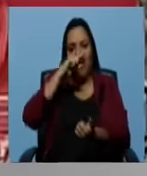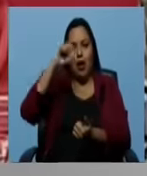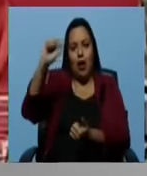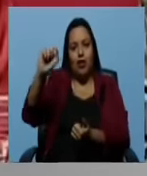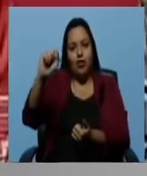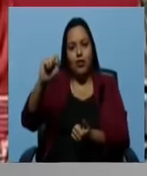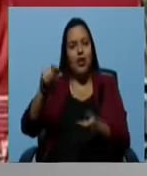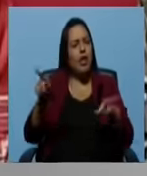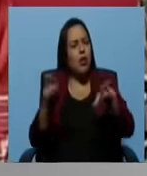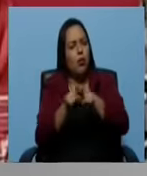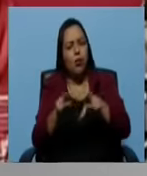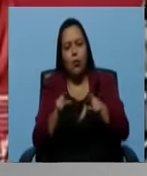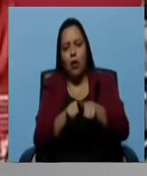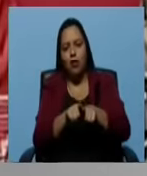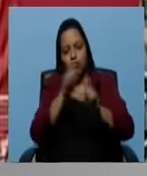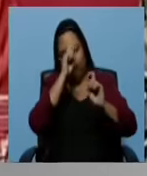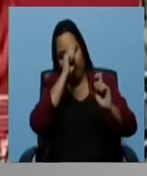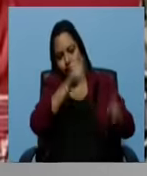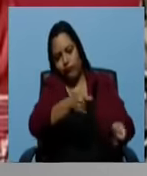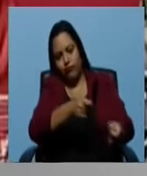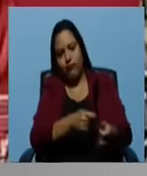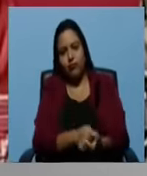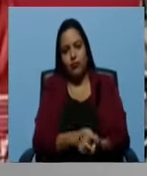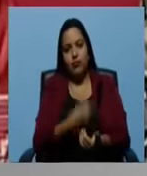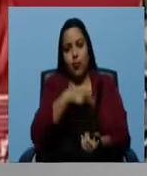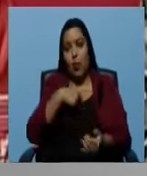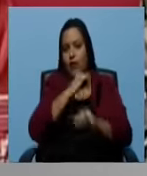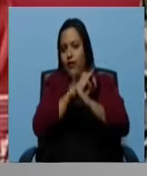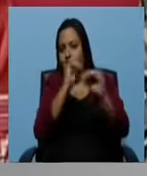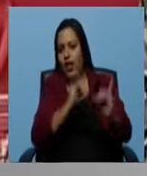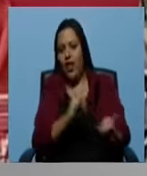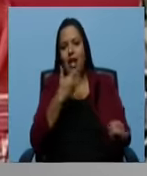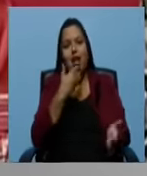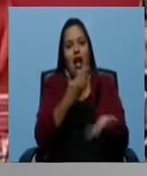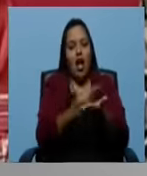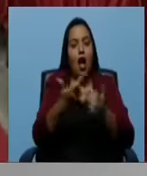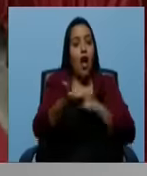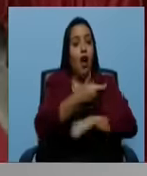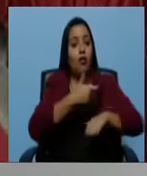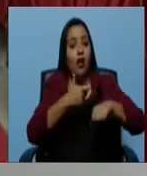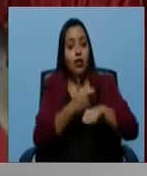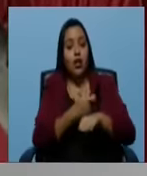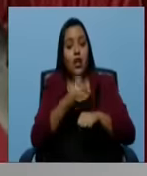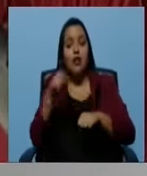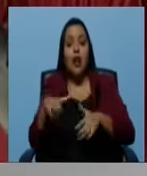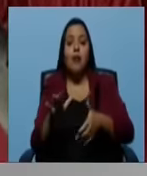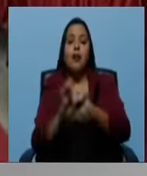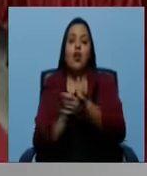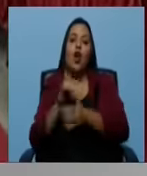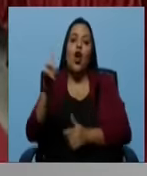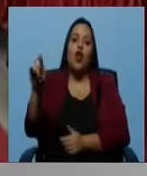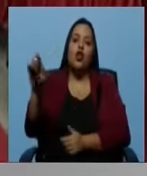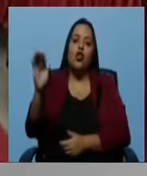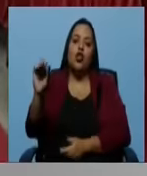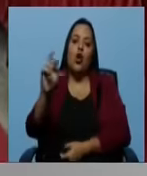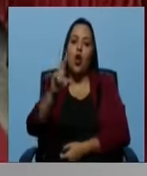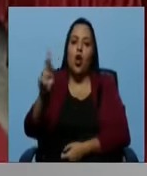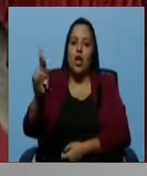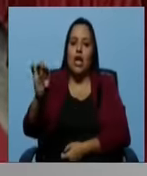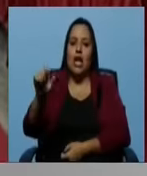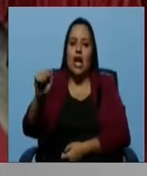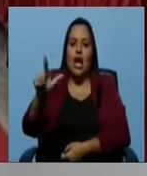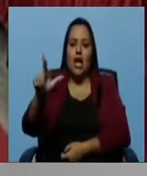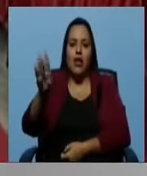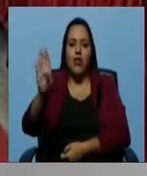exactamente igual. Por eso estamos felices, señor gobernador, compañero Torrealba, compañeros de la dirección estadal, del equipo